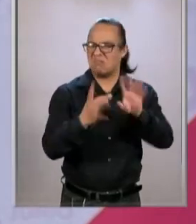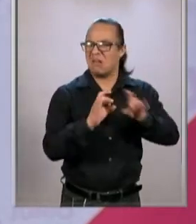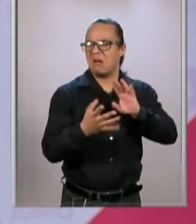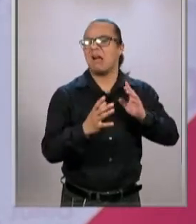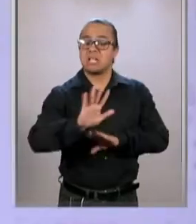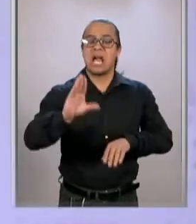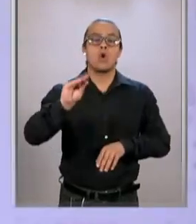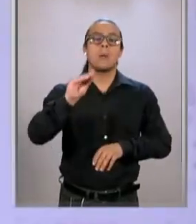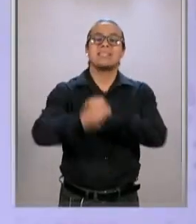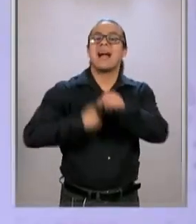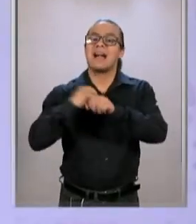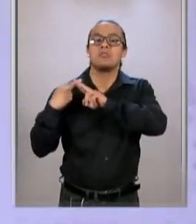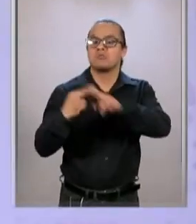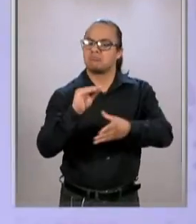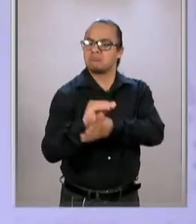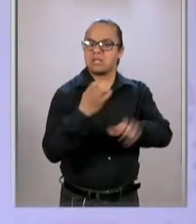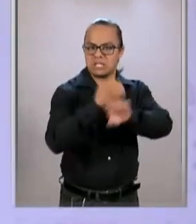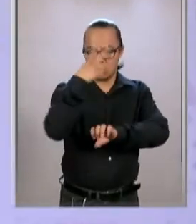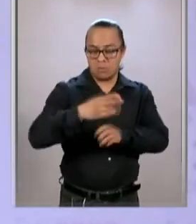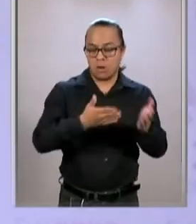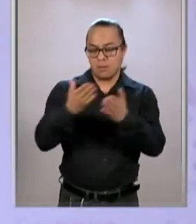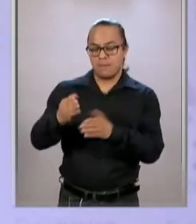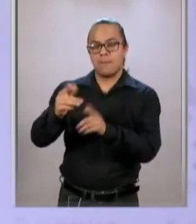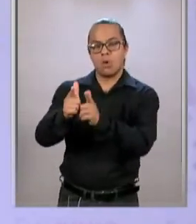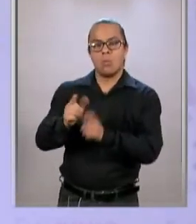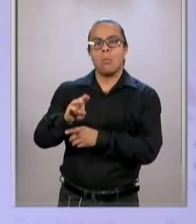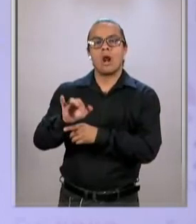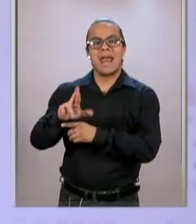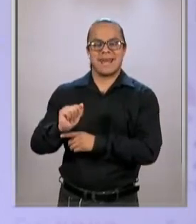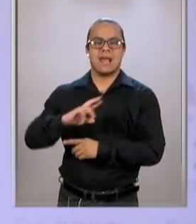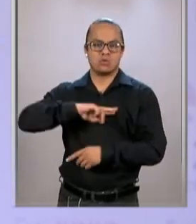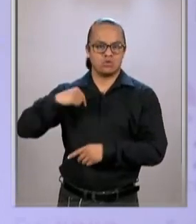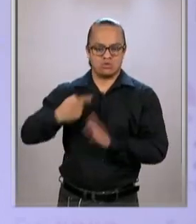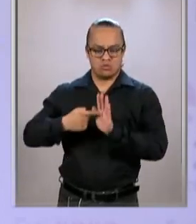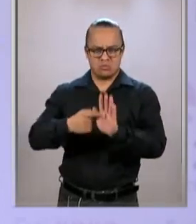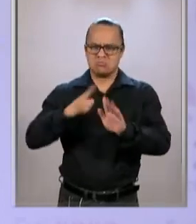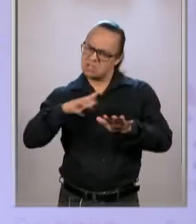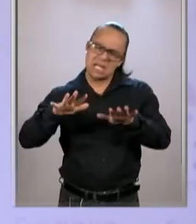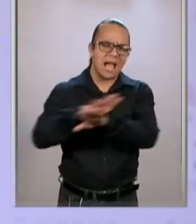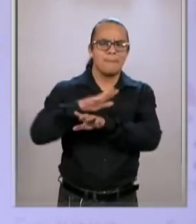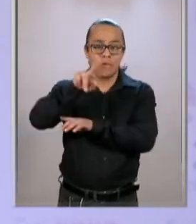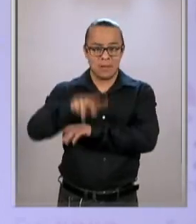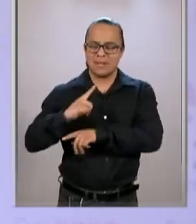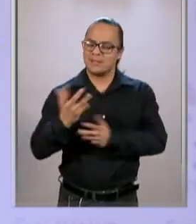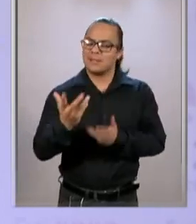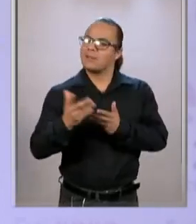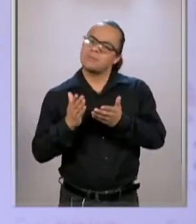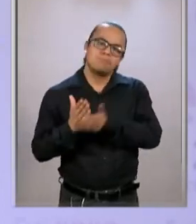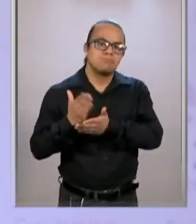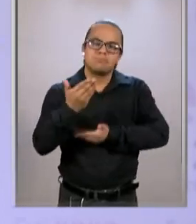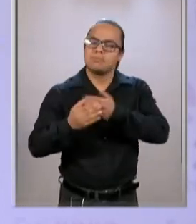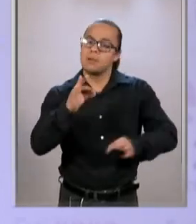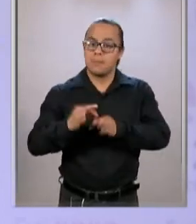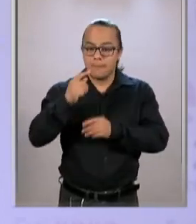destruye comunidad. Y por otro lado tenemos a Morena, que es el que generalmente tenemos este cambio verdadero, la esperanza, la atención a